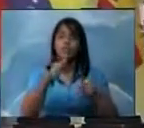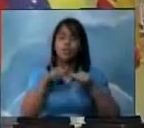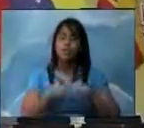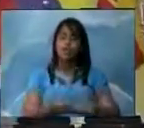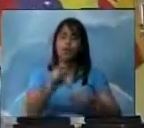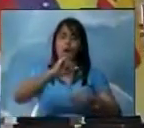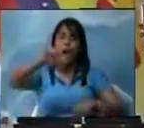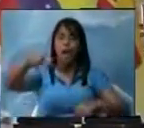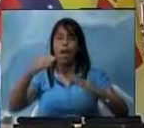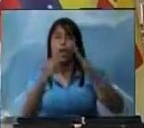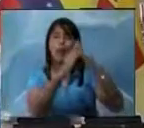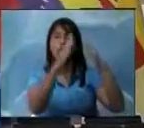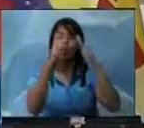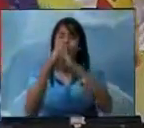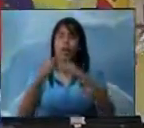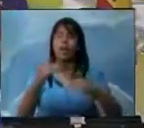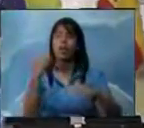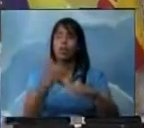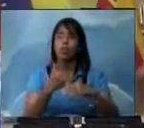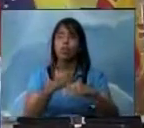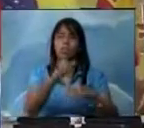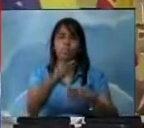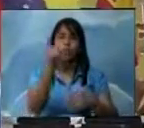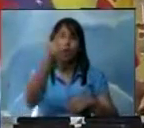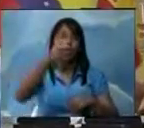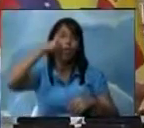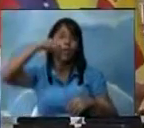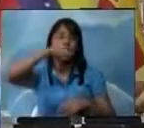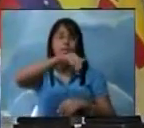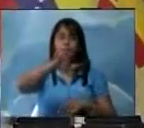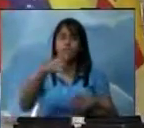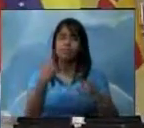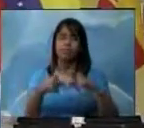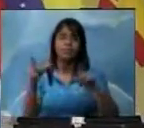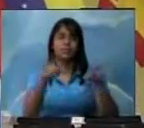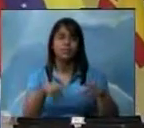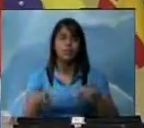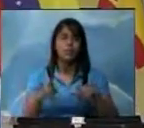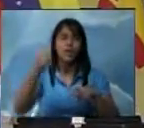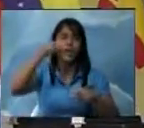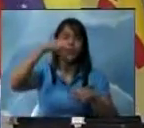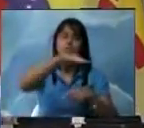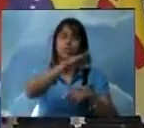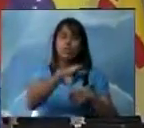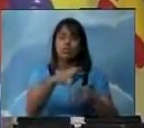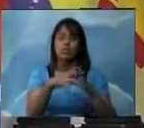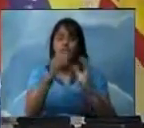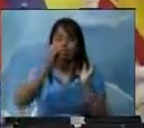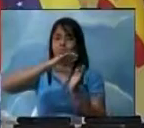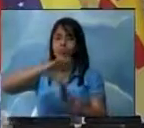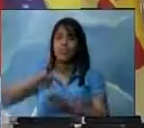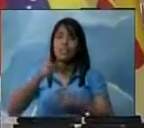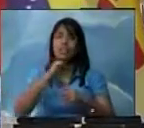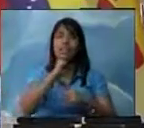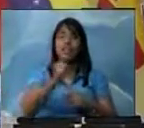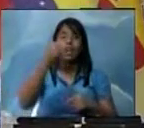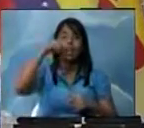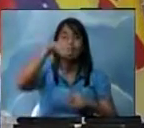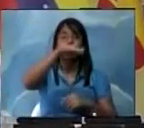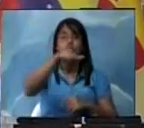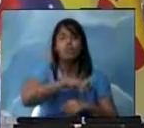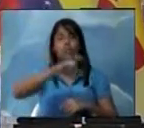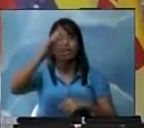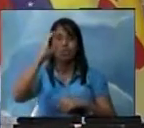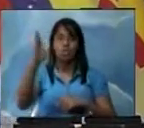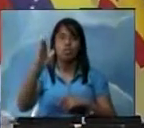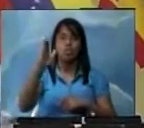a Jerusalén, como si fuera una ciudad pagana, como si fuera una ciudad mundana, y es la ciudad de